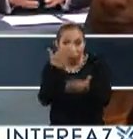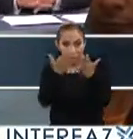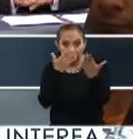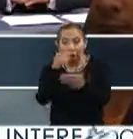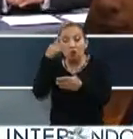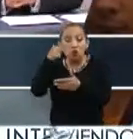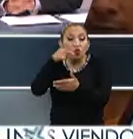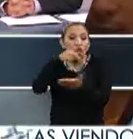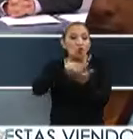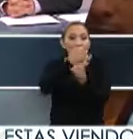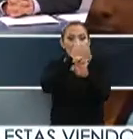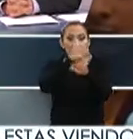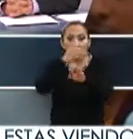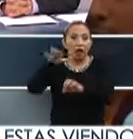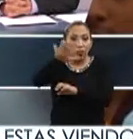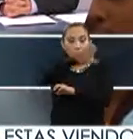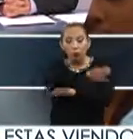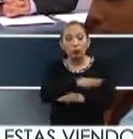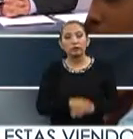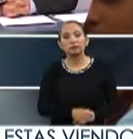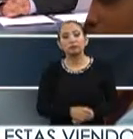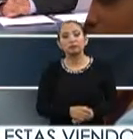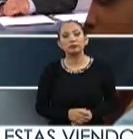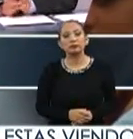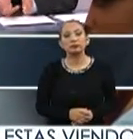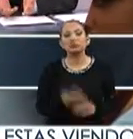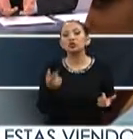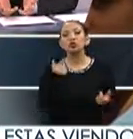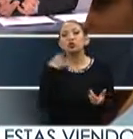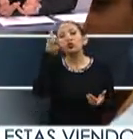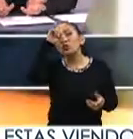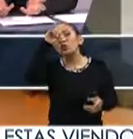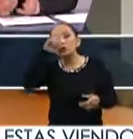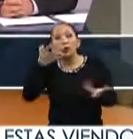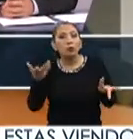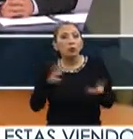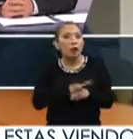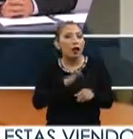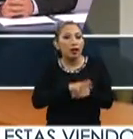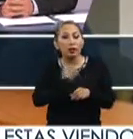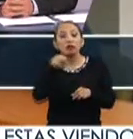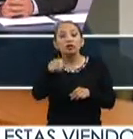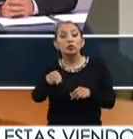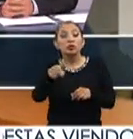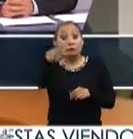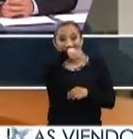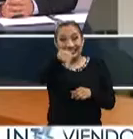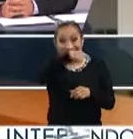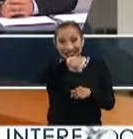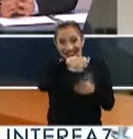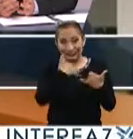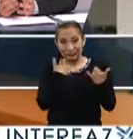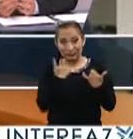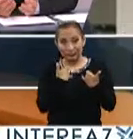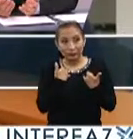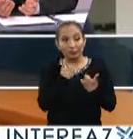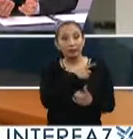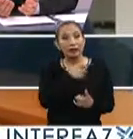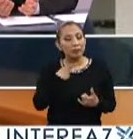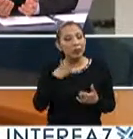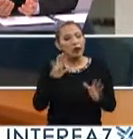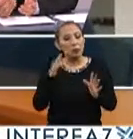estudiar en uno de nuestros estados? ¿Qué les dirías y qué tanto deben